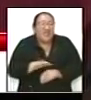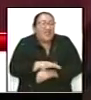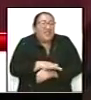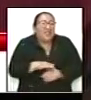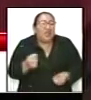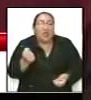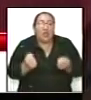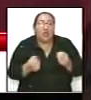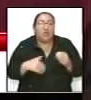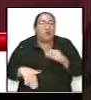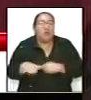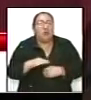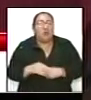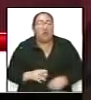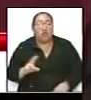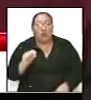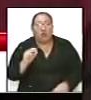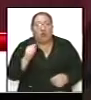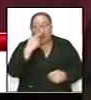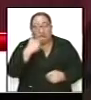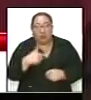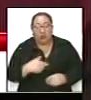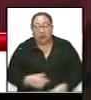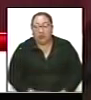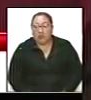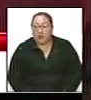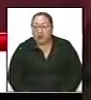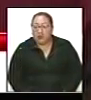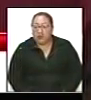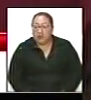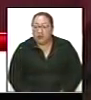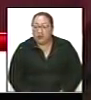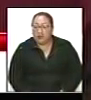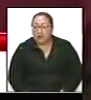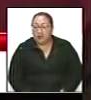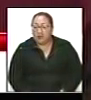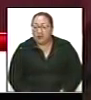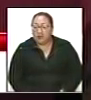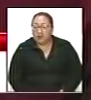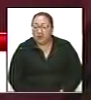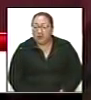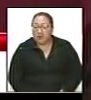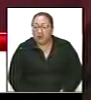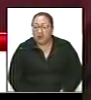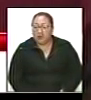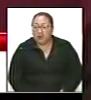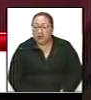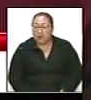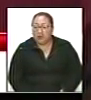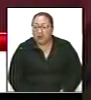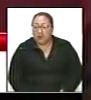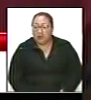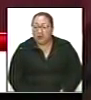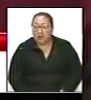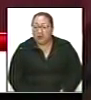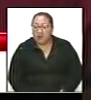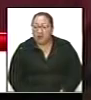se movió, al menos no con combustible asignado, porque todo fue desviado, ni una gota.